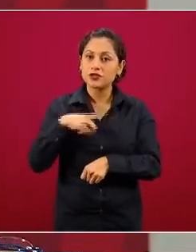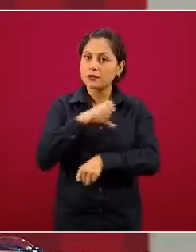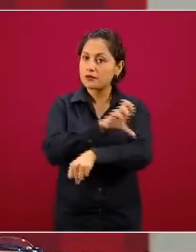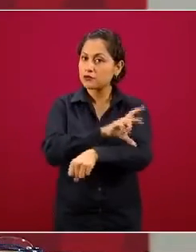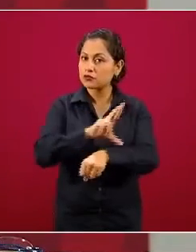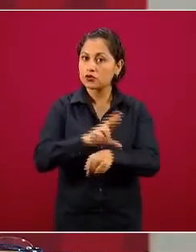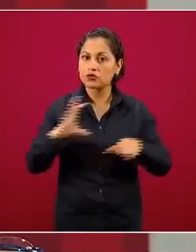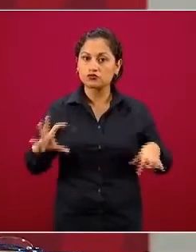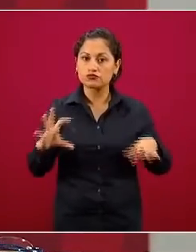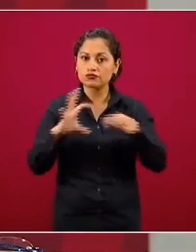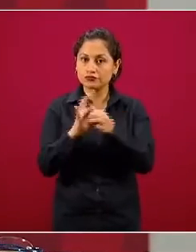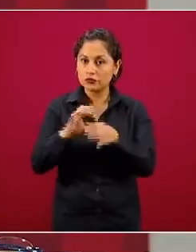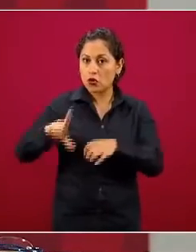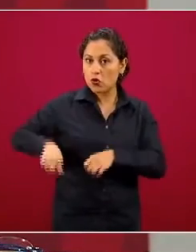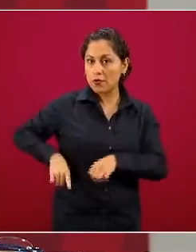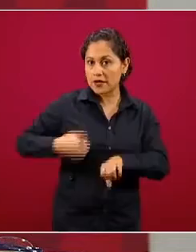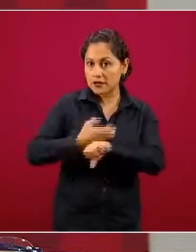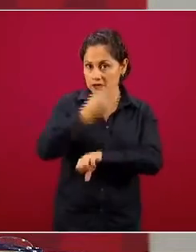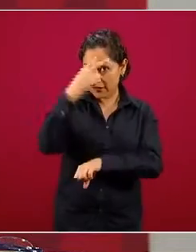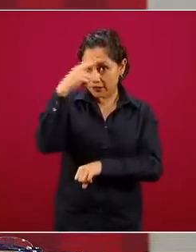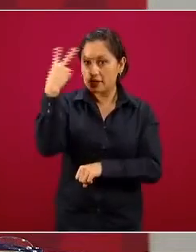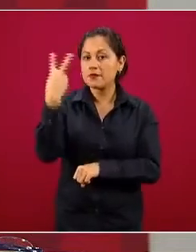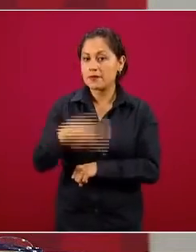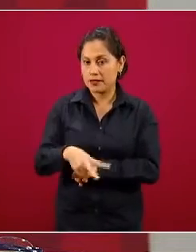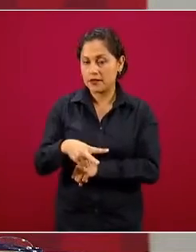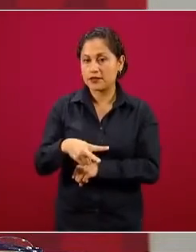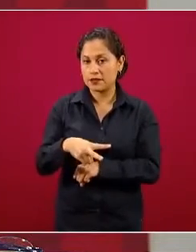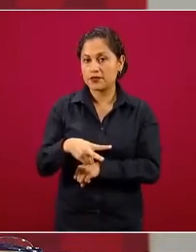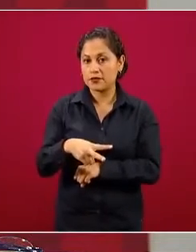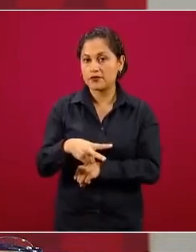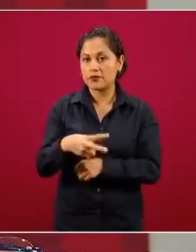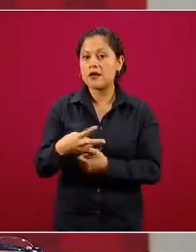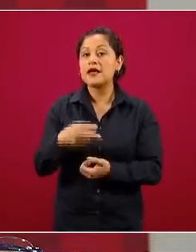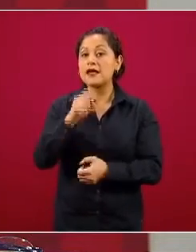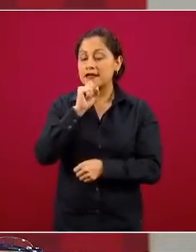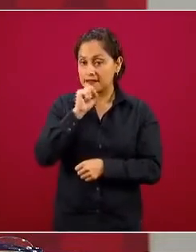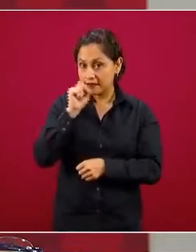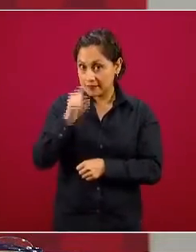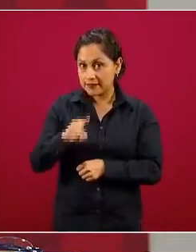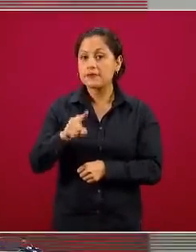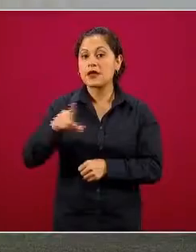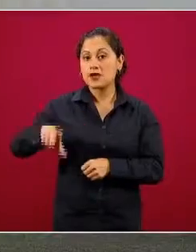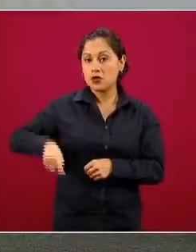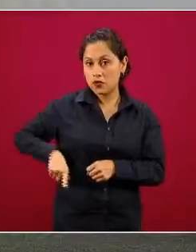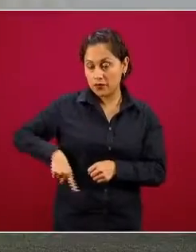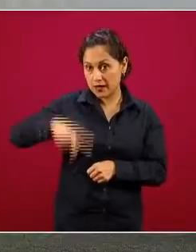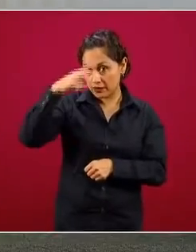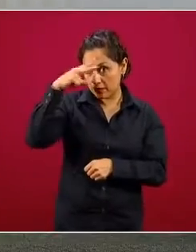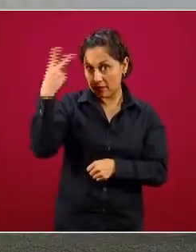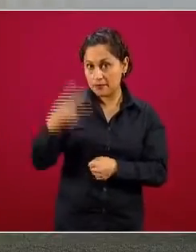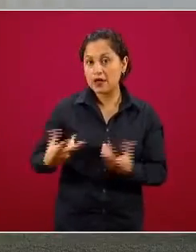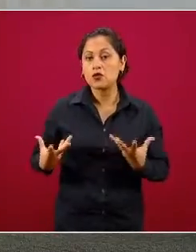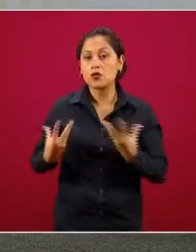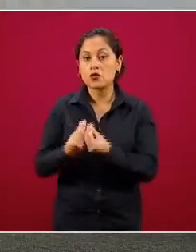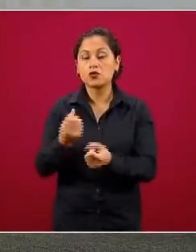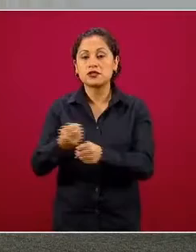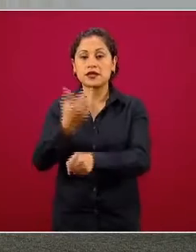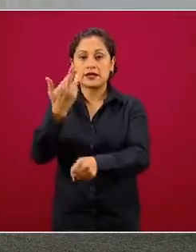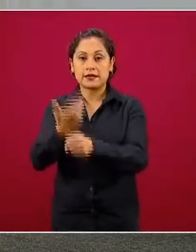permanente con el Gobierno del Estado de México y evidentemente con el Gobierno de México a través de la Secretaría de Salud.